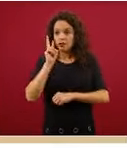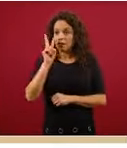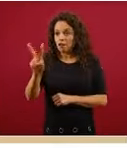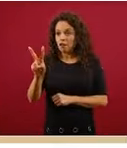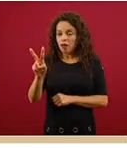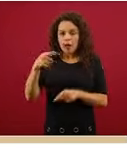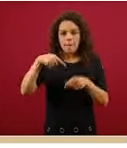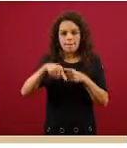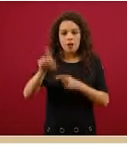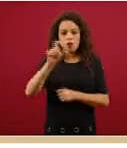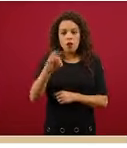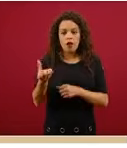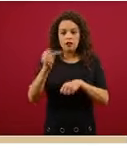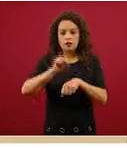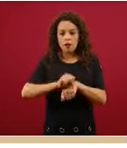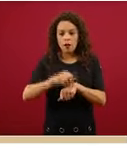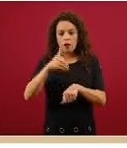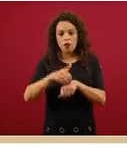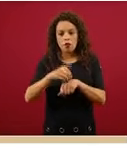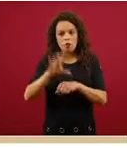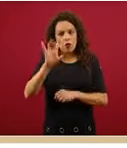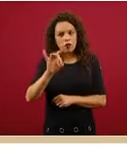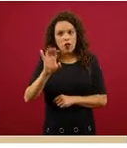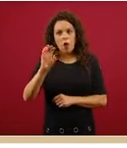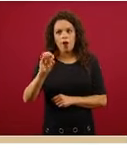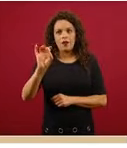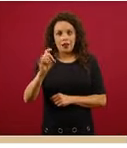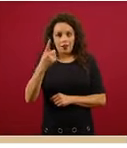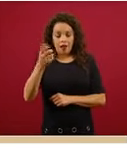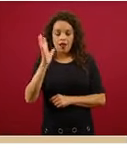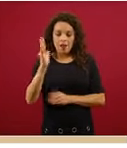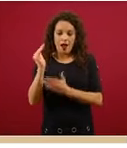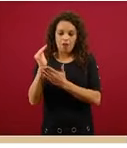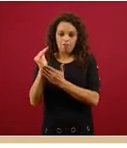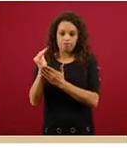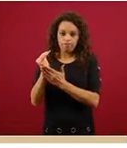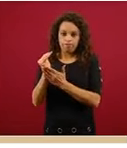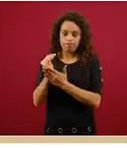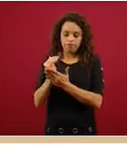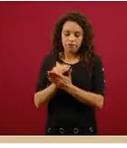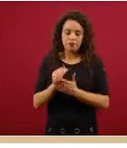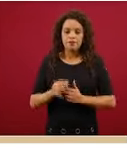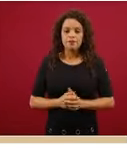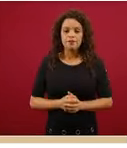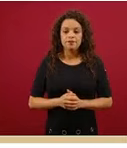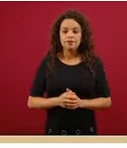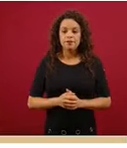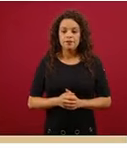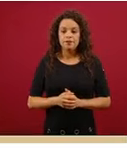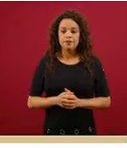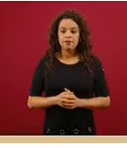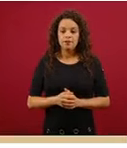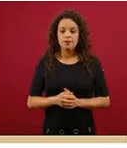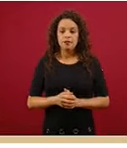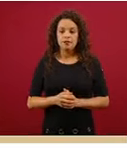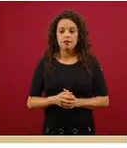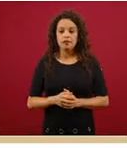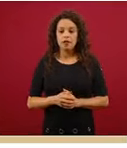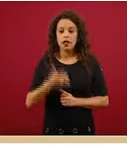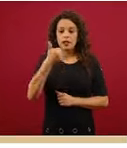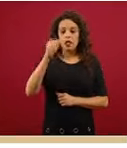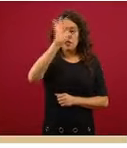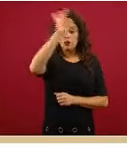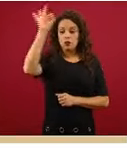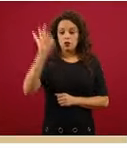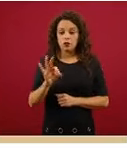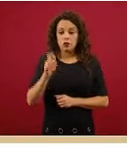semana 30-31. El porcentaje de positividad continúa en 6%, que sería la